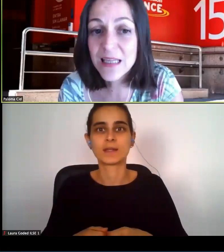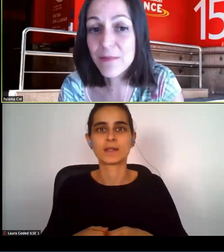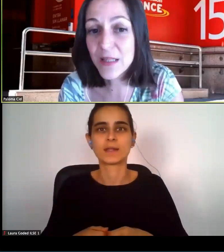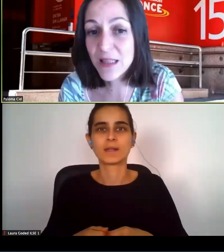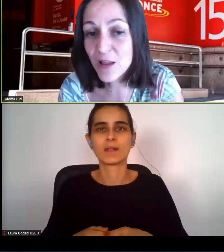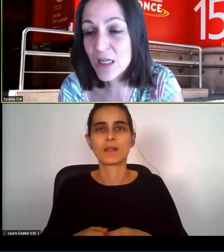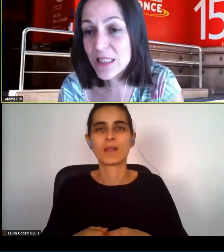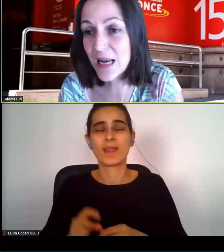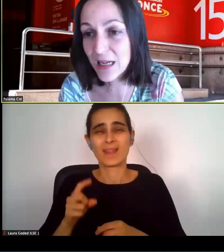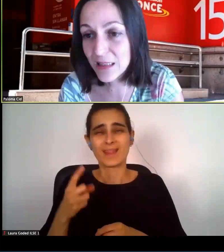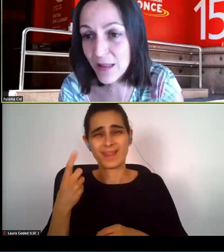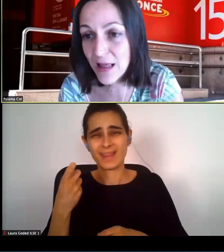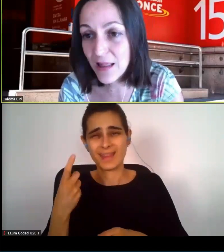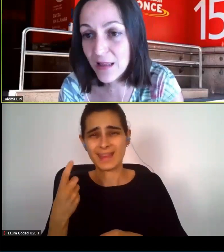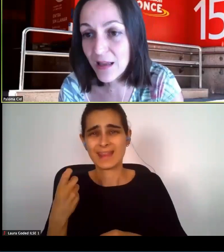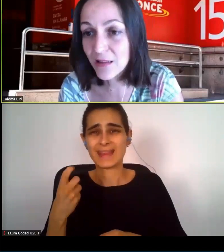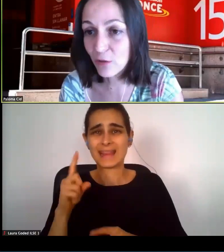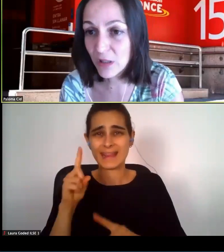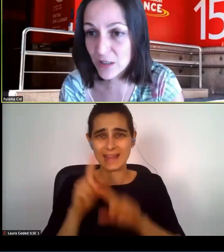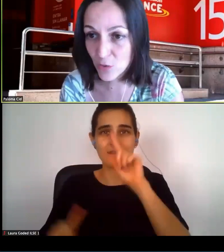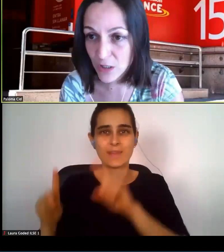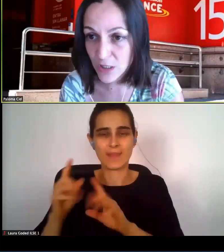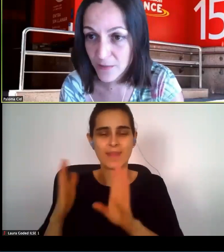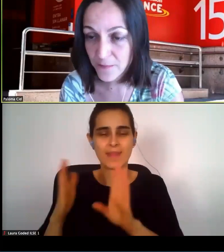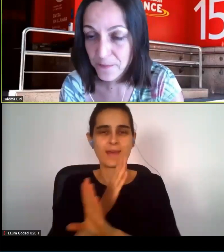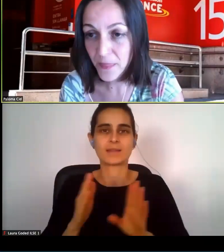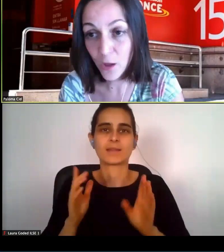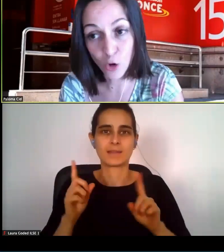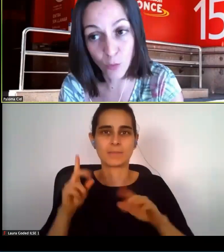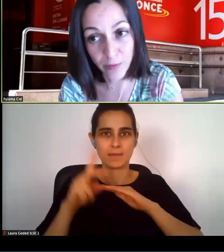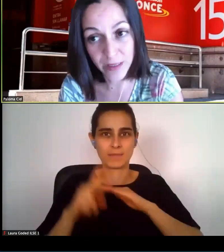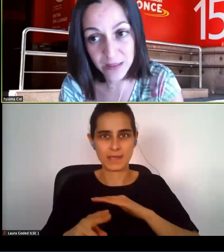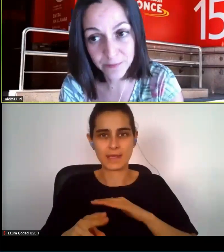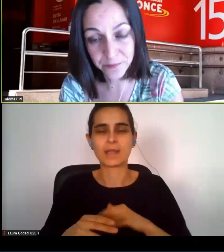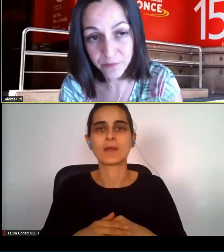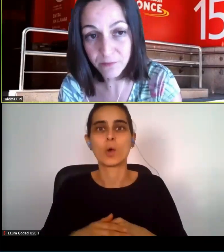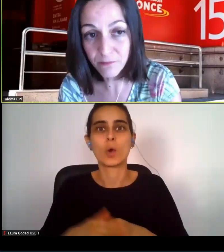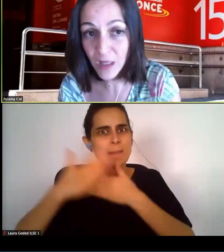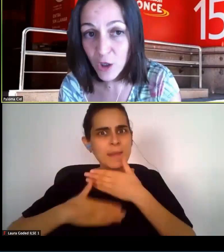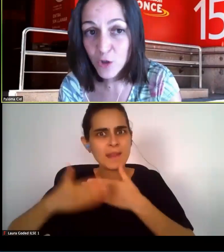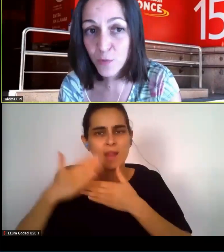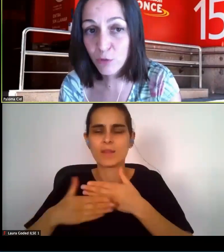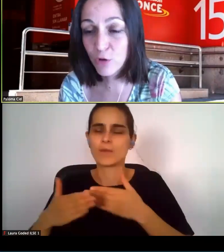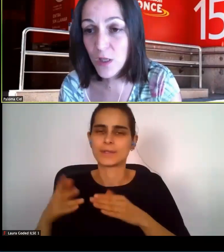deficiencias y limitaciones en la actividad, entre otras cosas. Como veis,